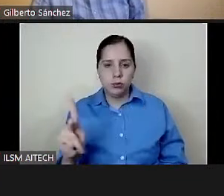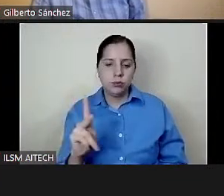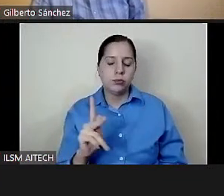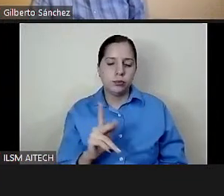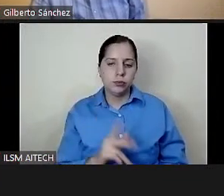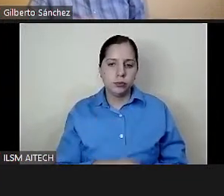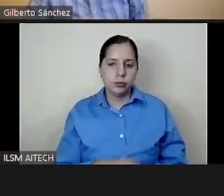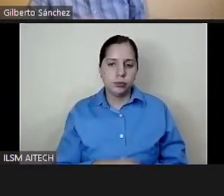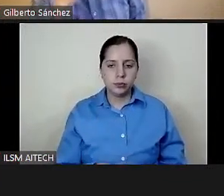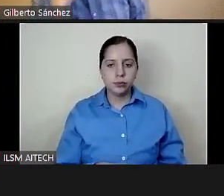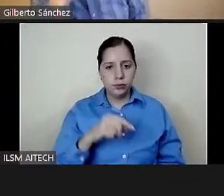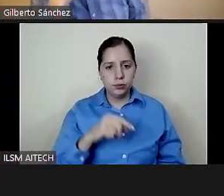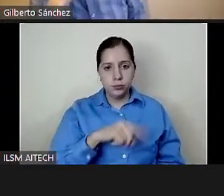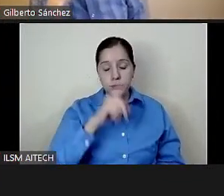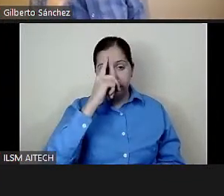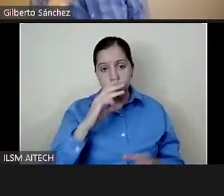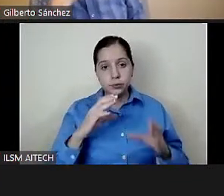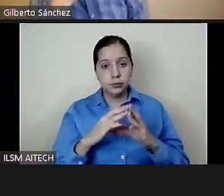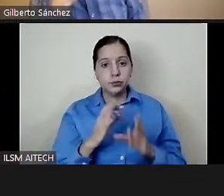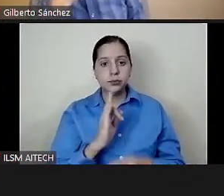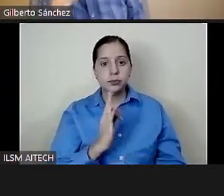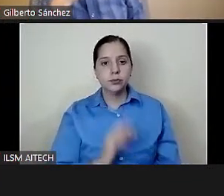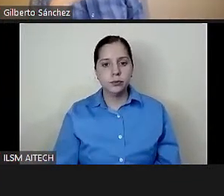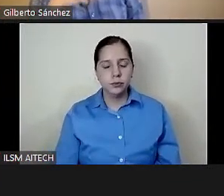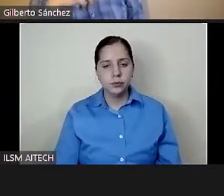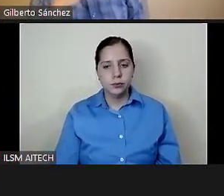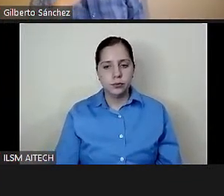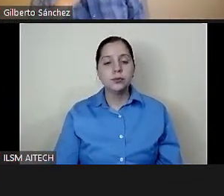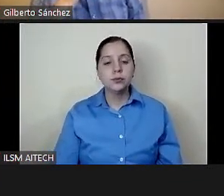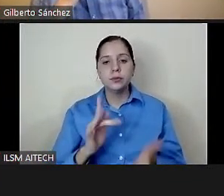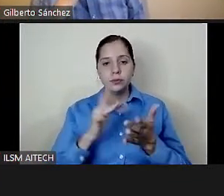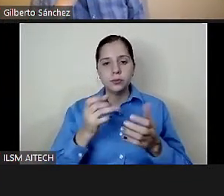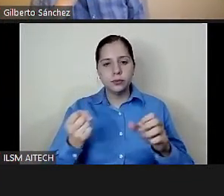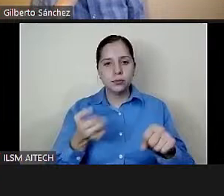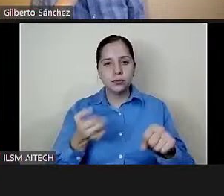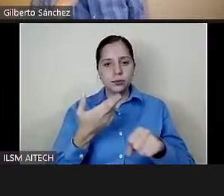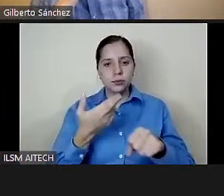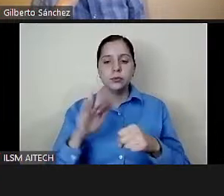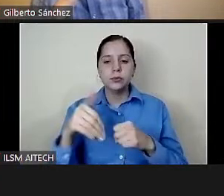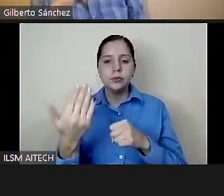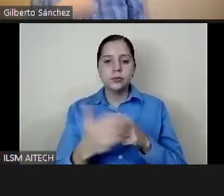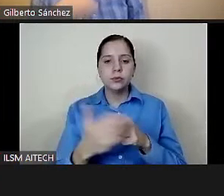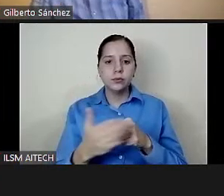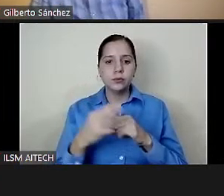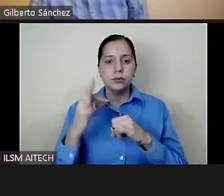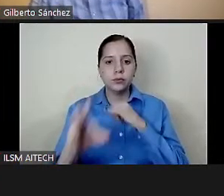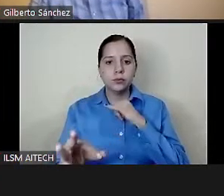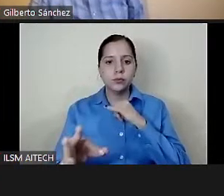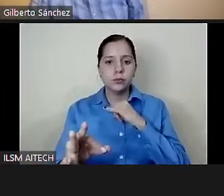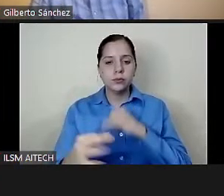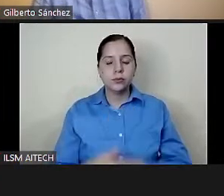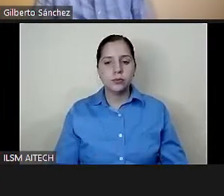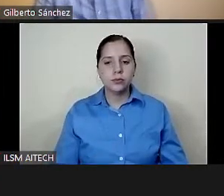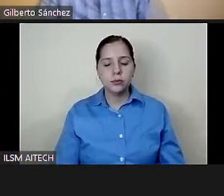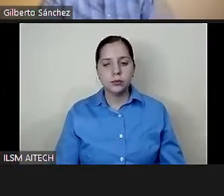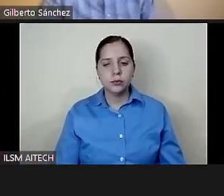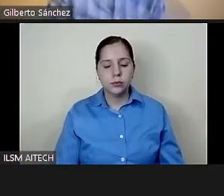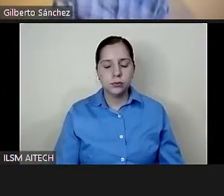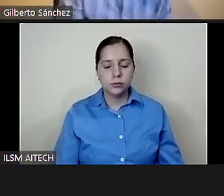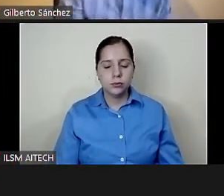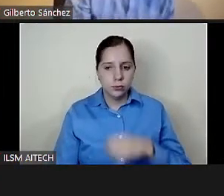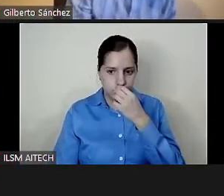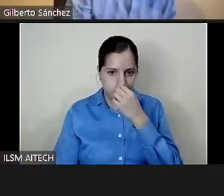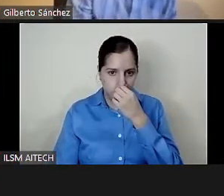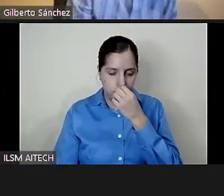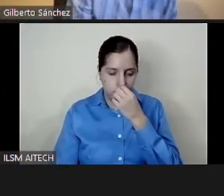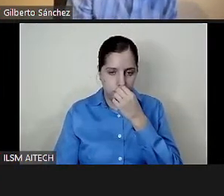los consejeros electorales presentes. Gracias, señor secretario. Prosigamos con el último punto del orden del día, si es tan amable.